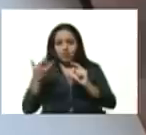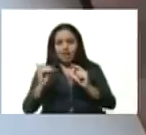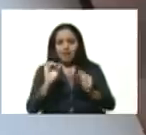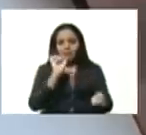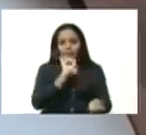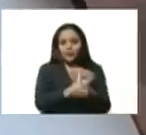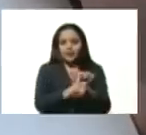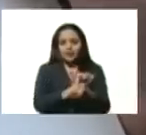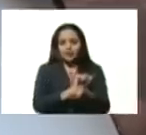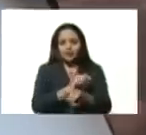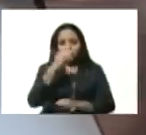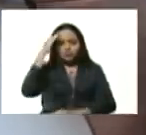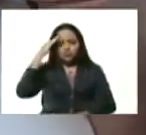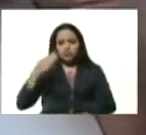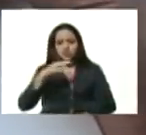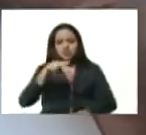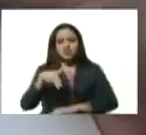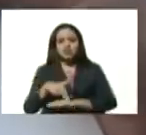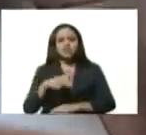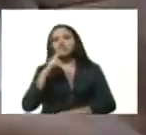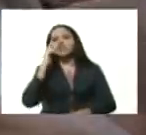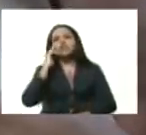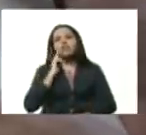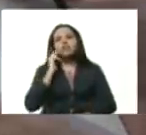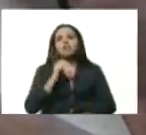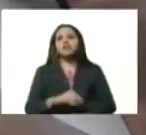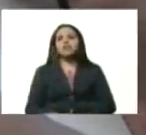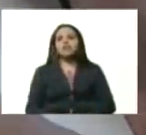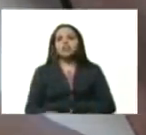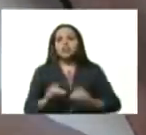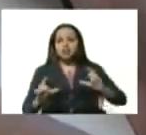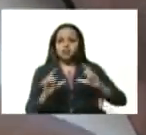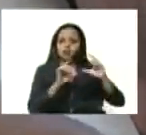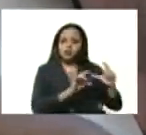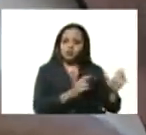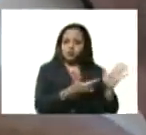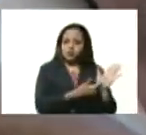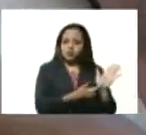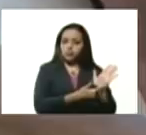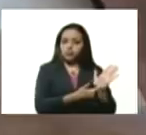Armada Nacional Bolivariana. Y